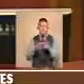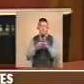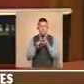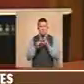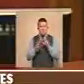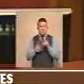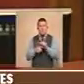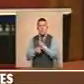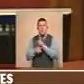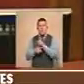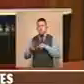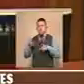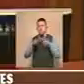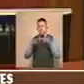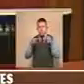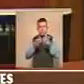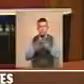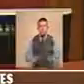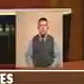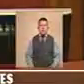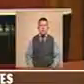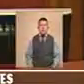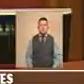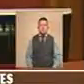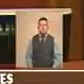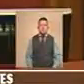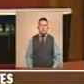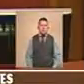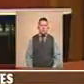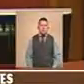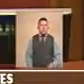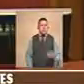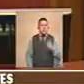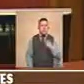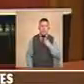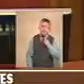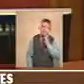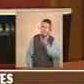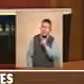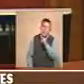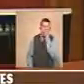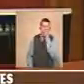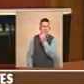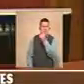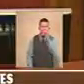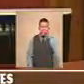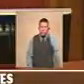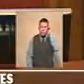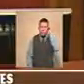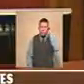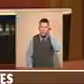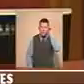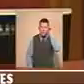como un atractivo turístico. Vimos con gran interés que...